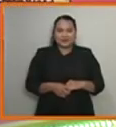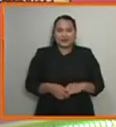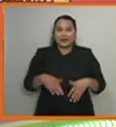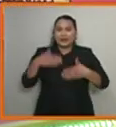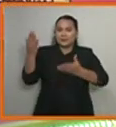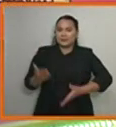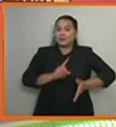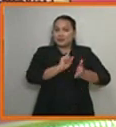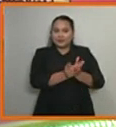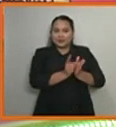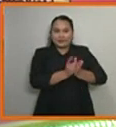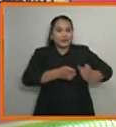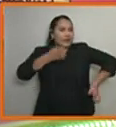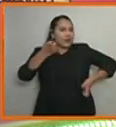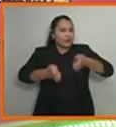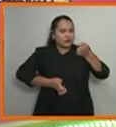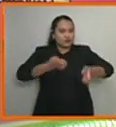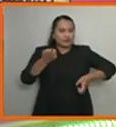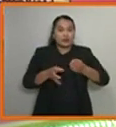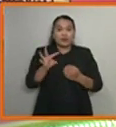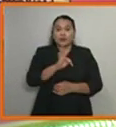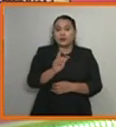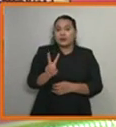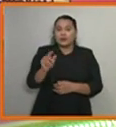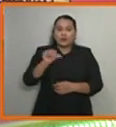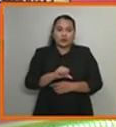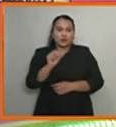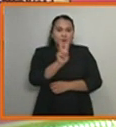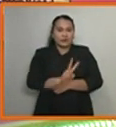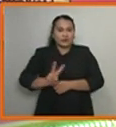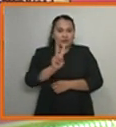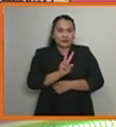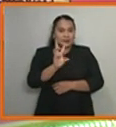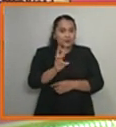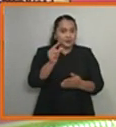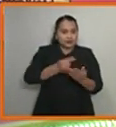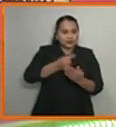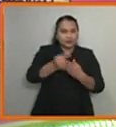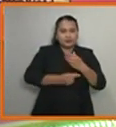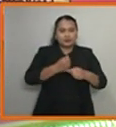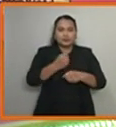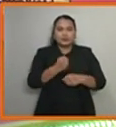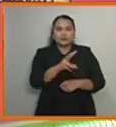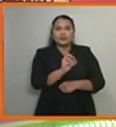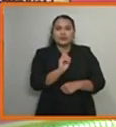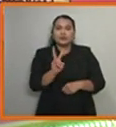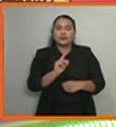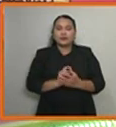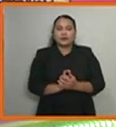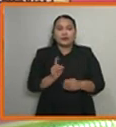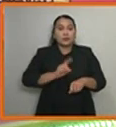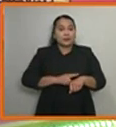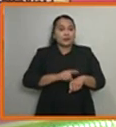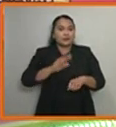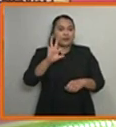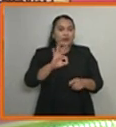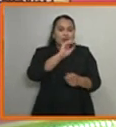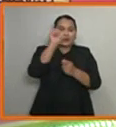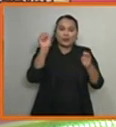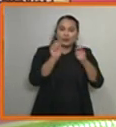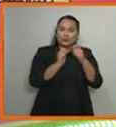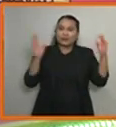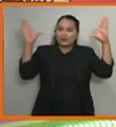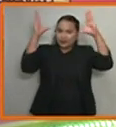Bienvenidos a los minutos más emocionantes de la televisión del día de hoy, viernes 6 de agosto del año 2021, cuando son las 9 en punto de la noche.